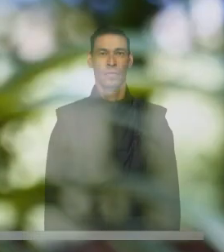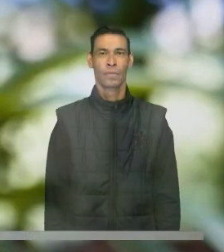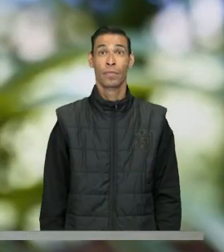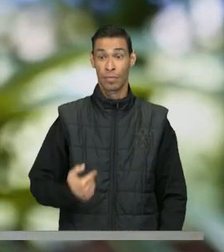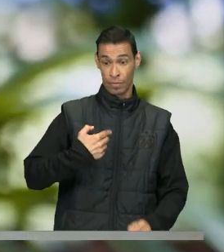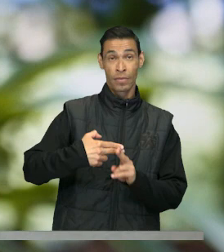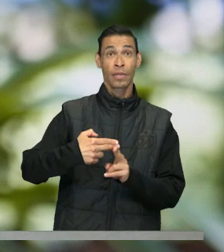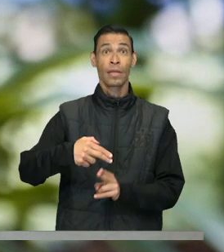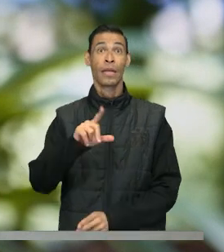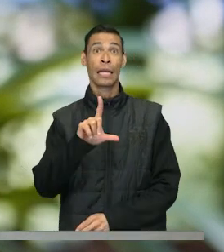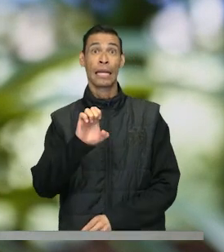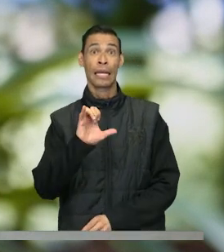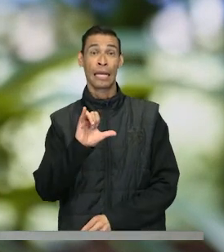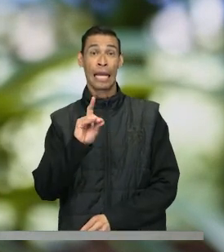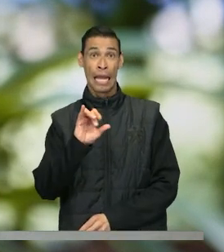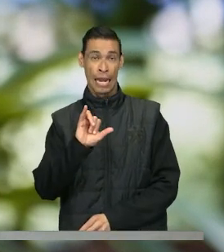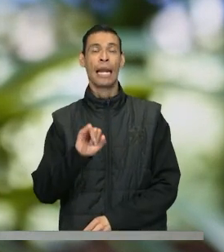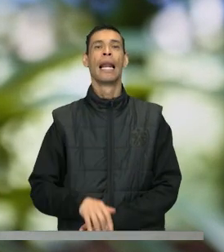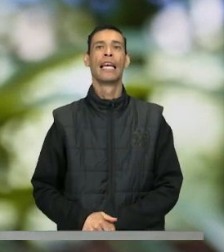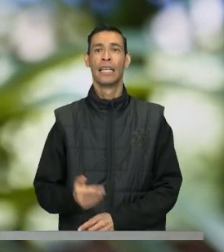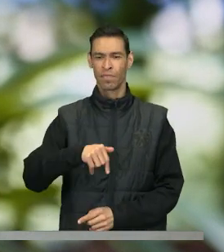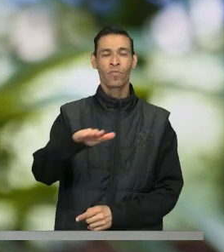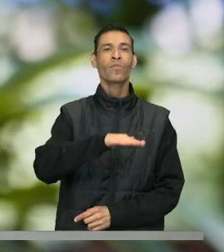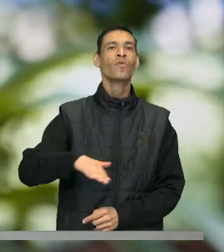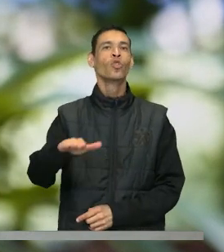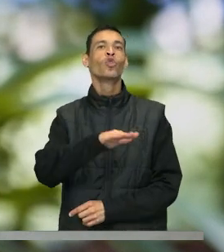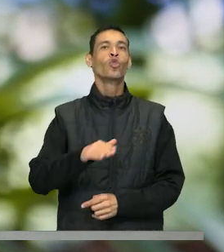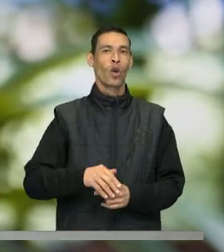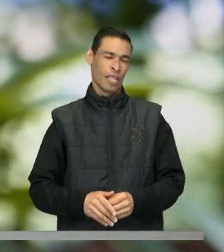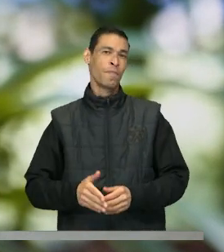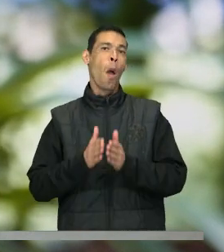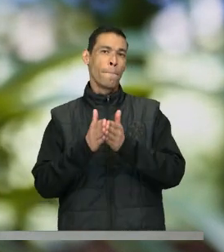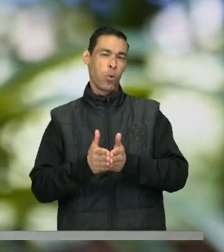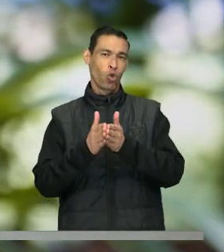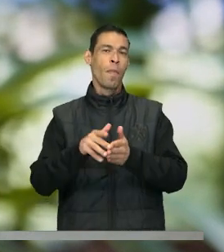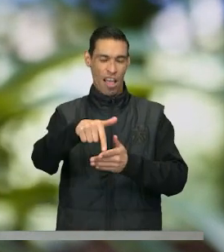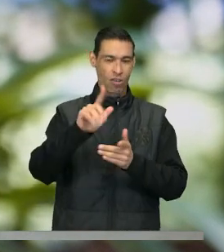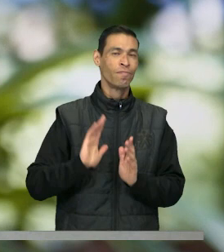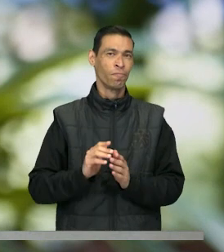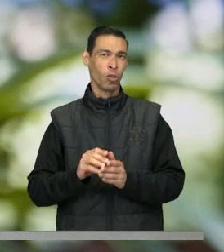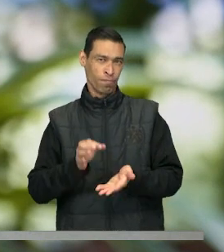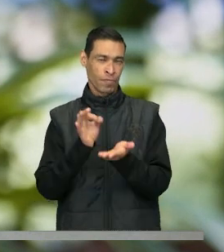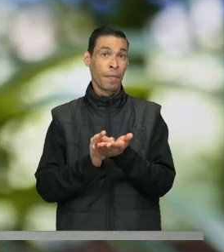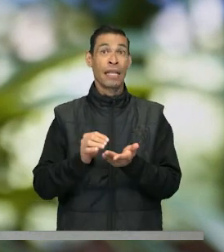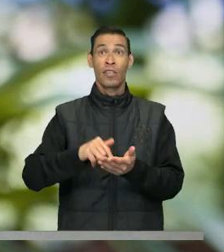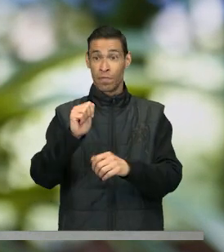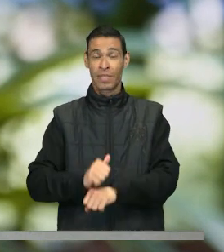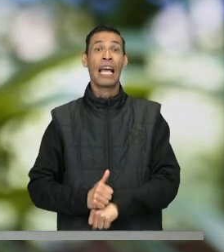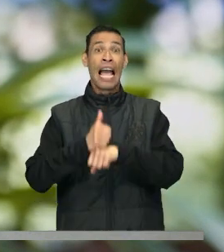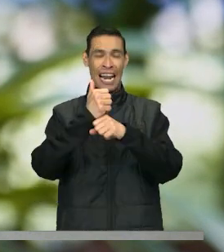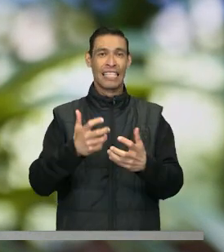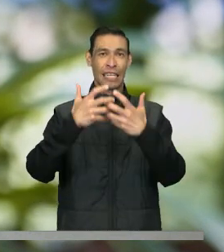Hola, mi nombre es Lady Joana Mesa. Nos encontramos en Puerto Asís, Putumayo. Soy la gerente de Acuamazónicos Biofish,